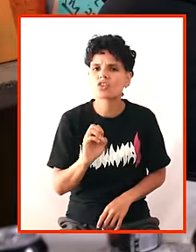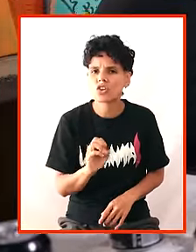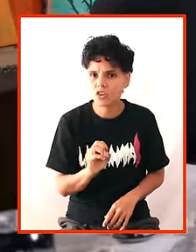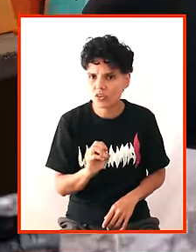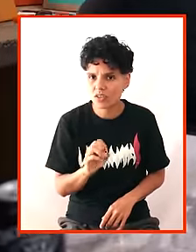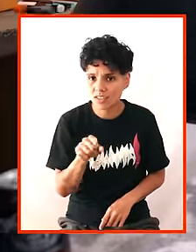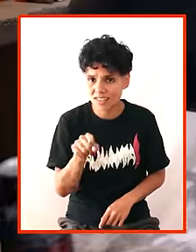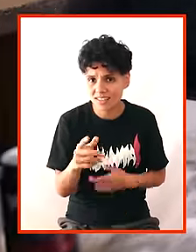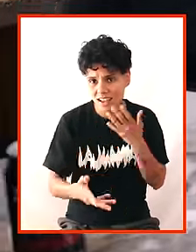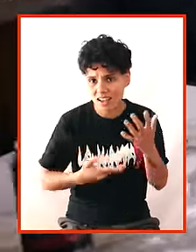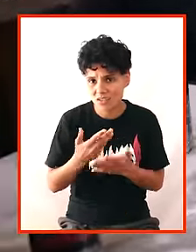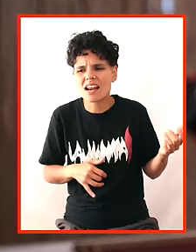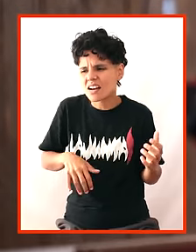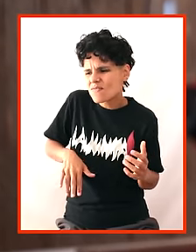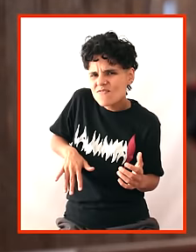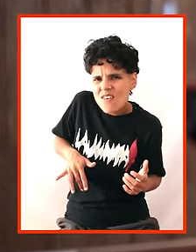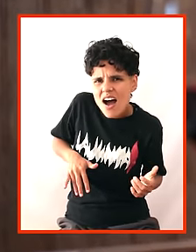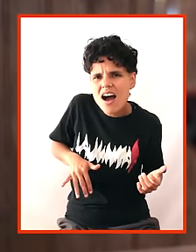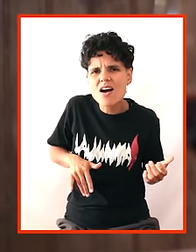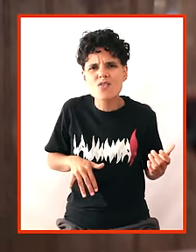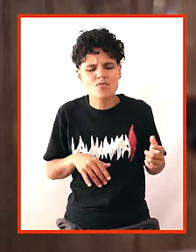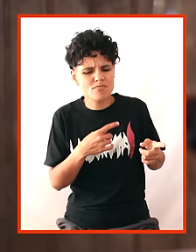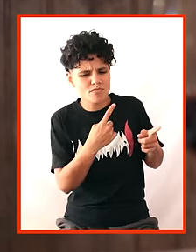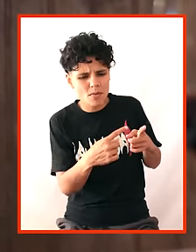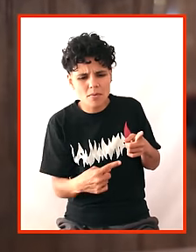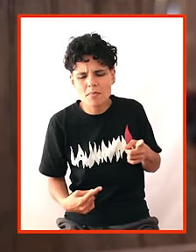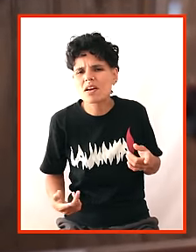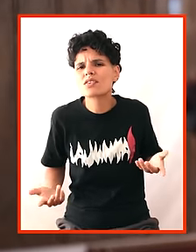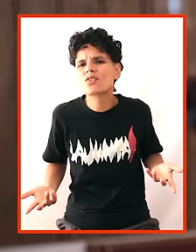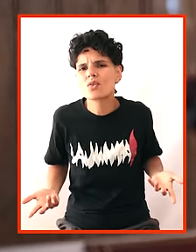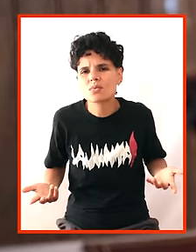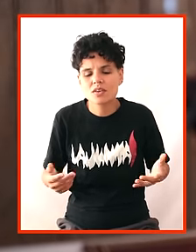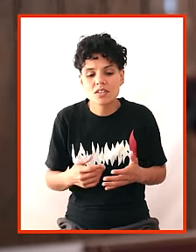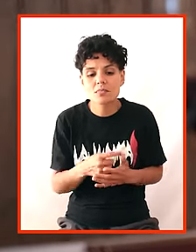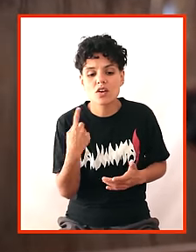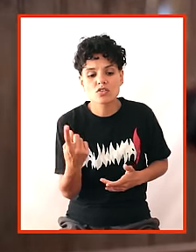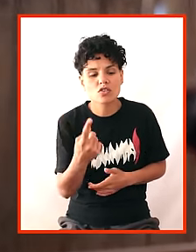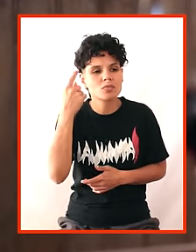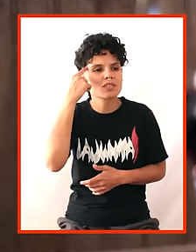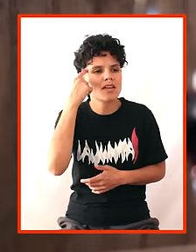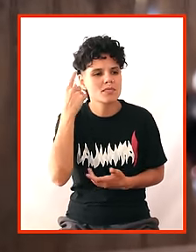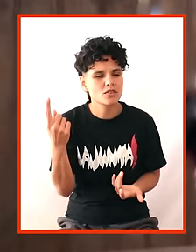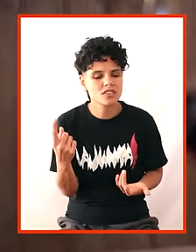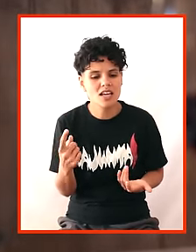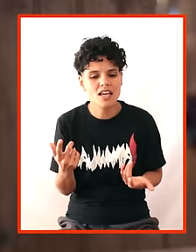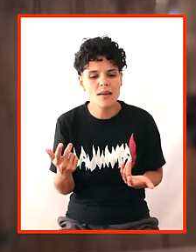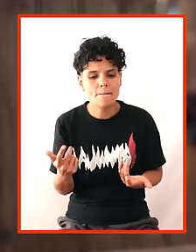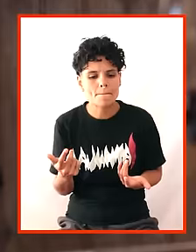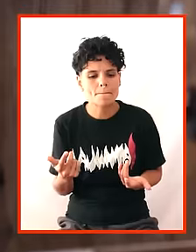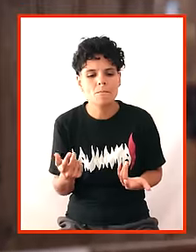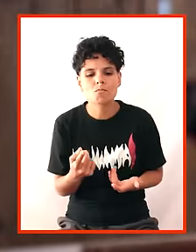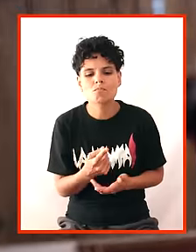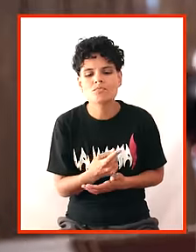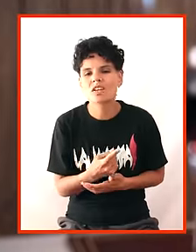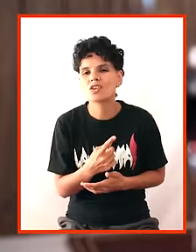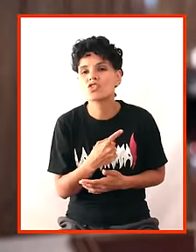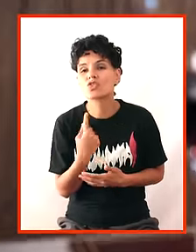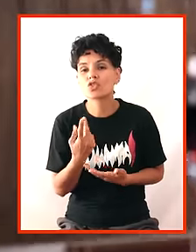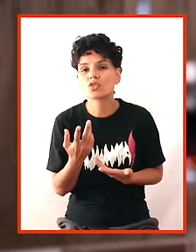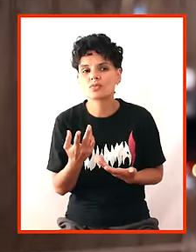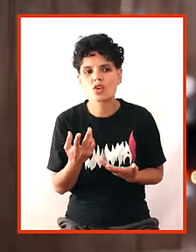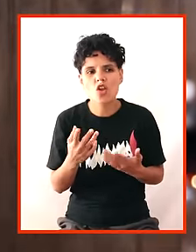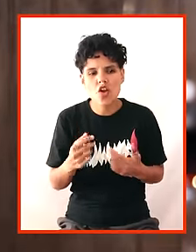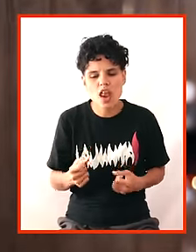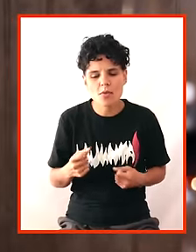es un temazo, ¿no? Sí. Para nosotros la idea era como si logramos hacer sentir lo mismo que nosotros sentimos con las de Silvio, pero bajo este